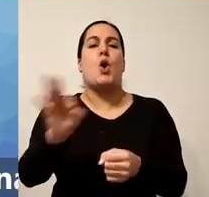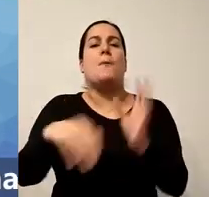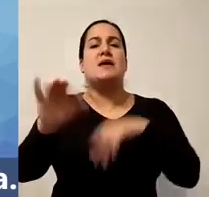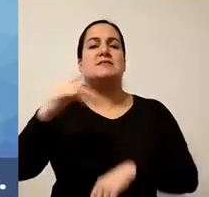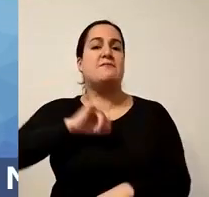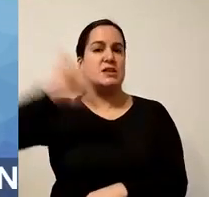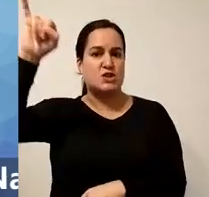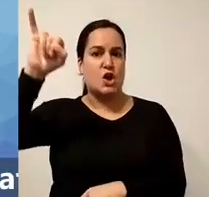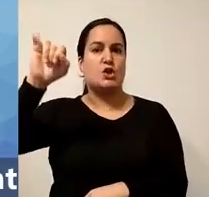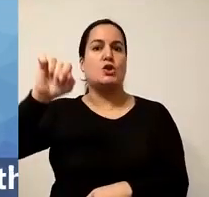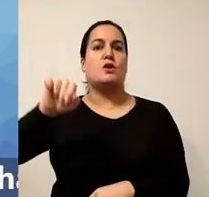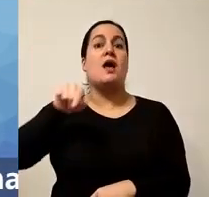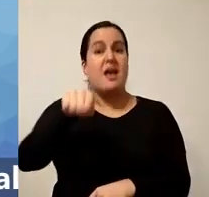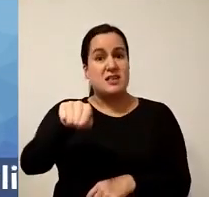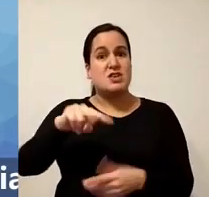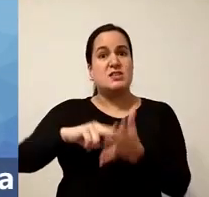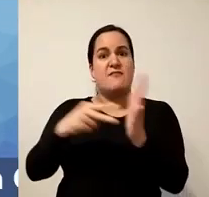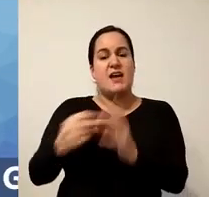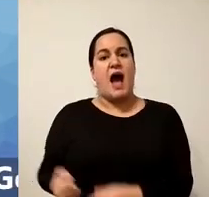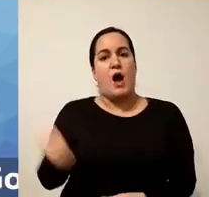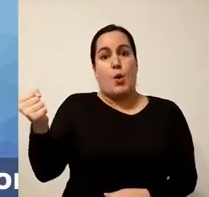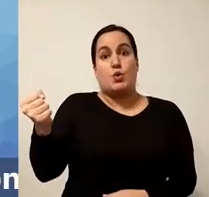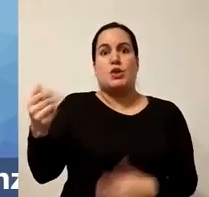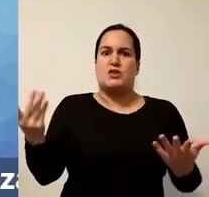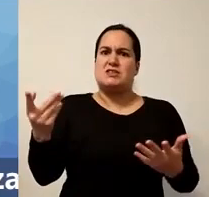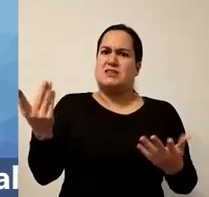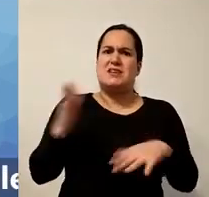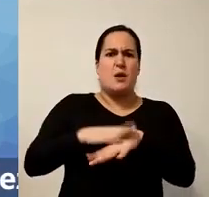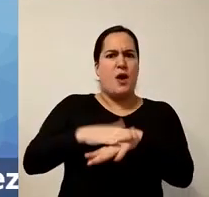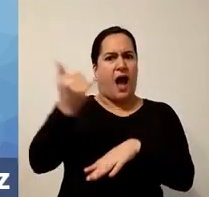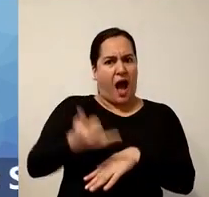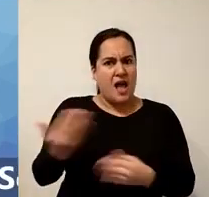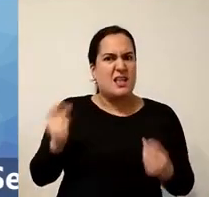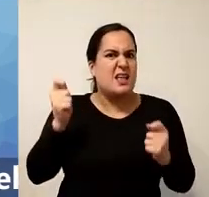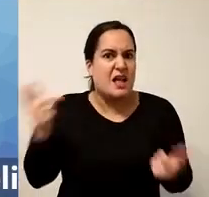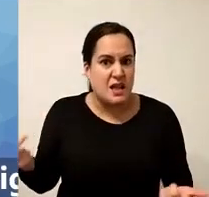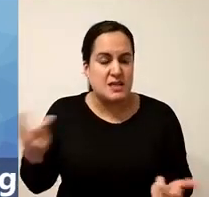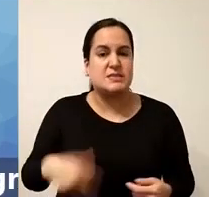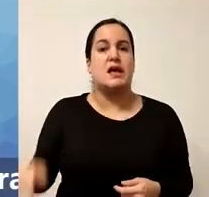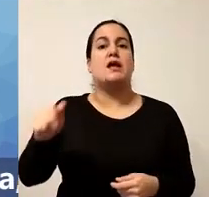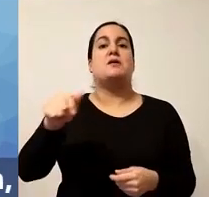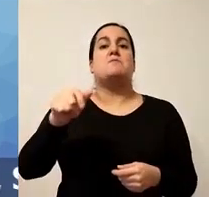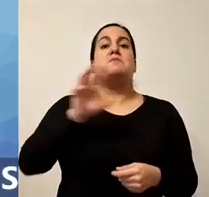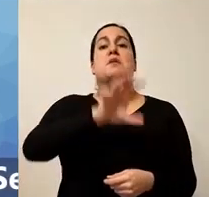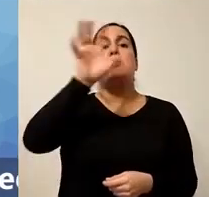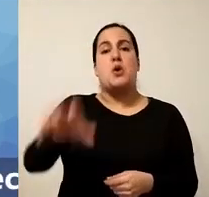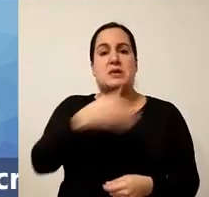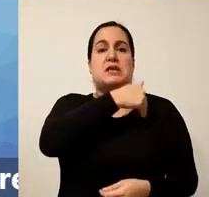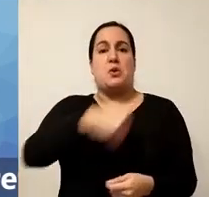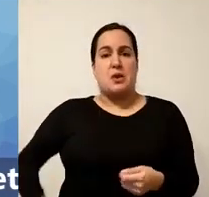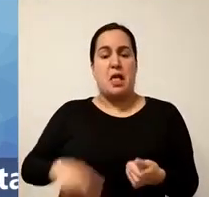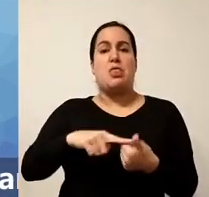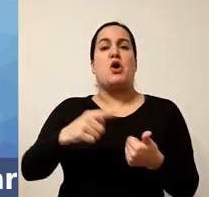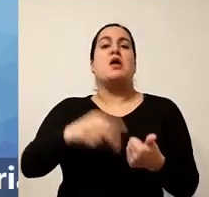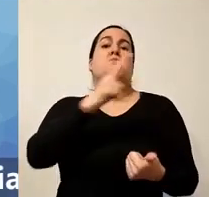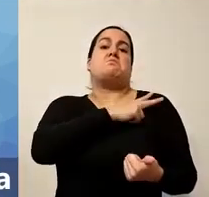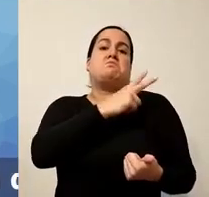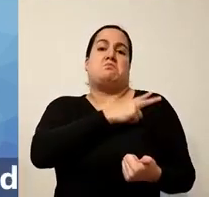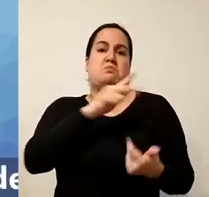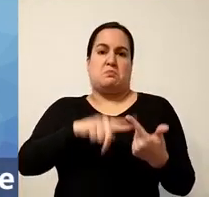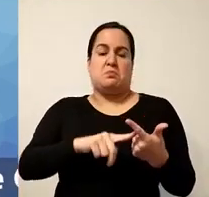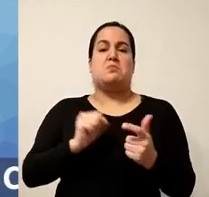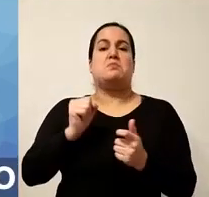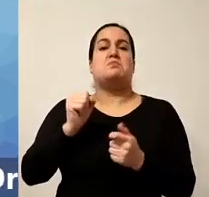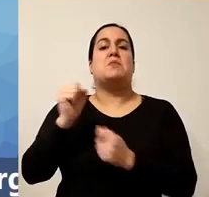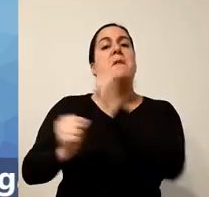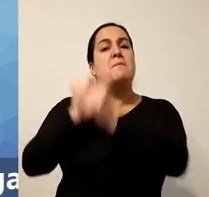luchas rebeliones en distintas partes del mundo acá mismo cerquita la revolución chilena tuvo en